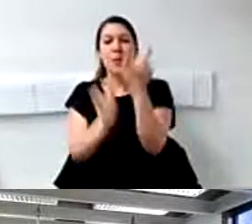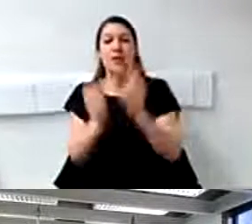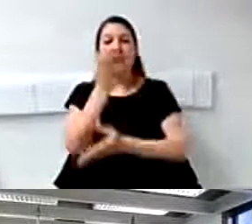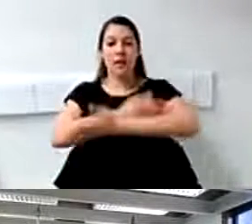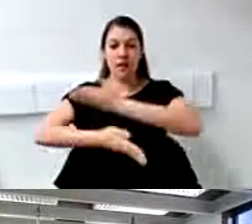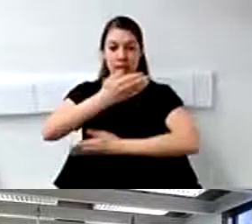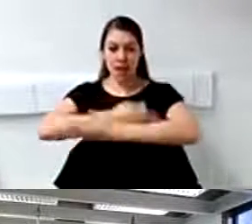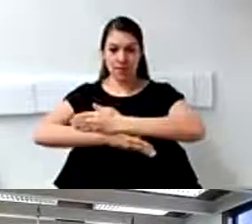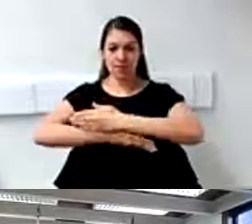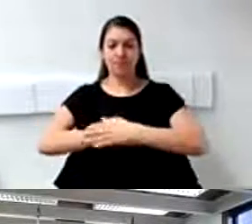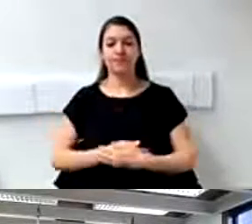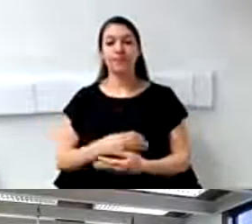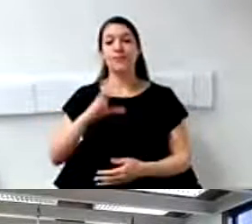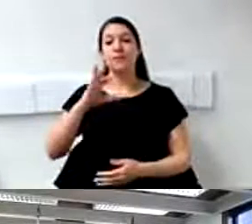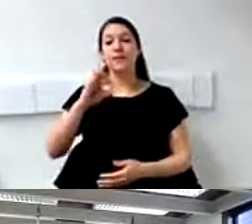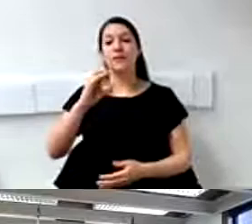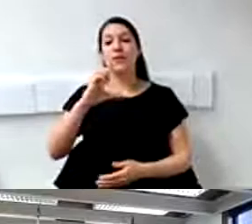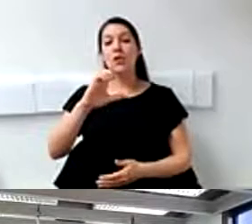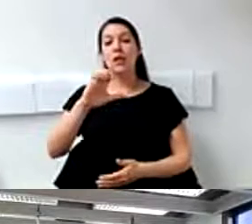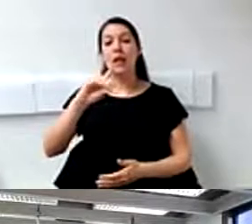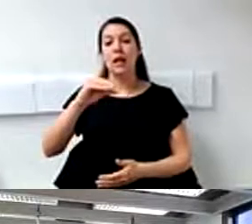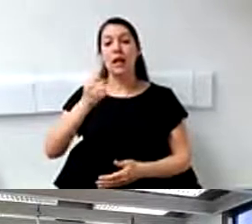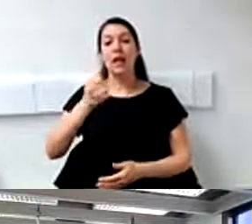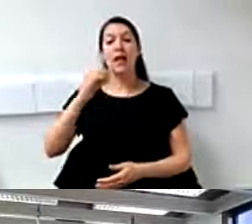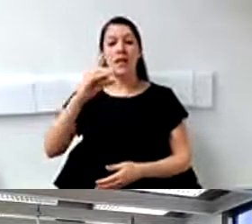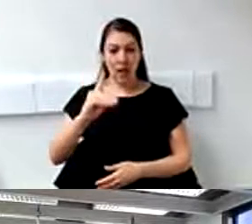Dice Soledad del Mautone,